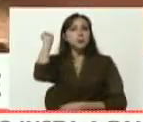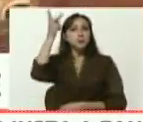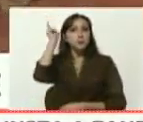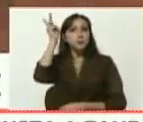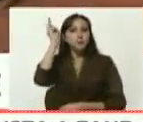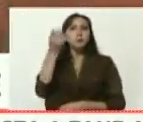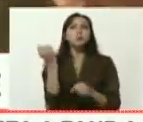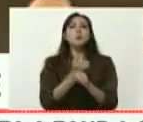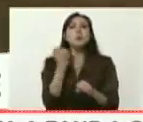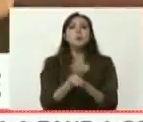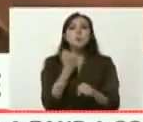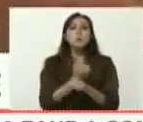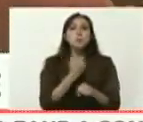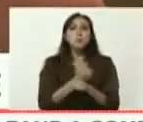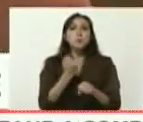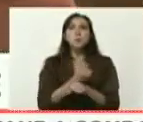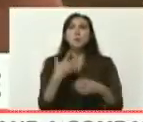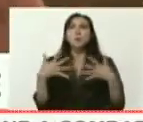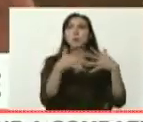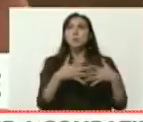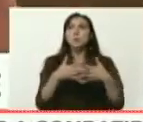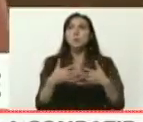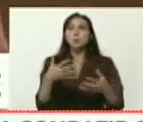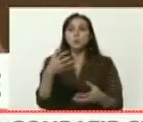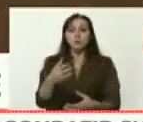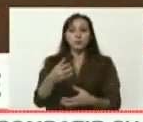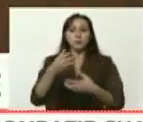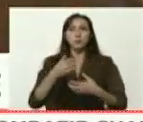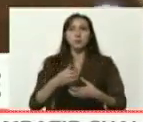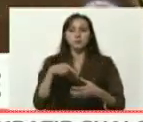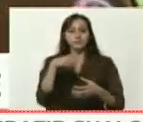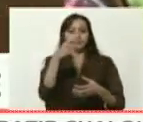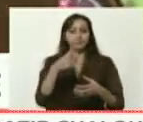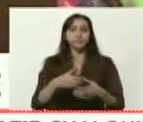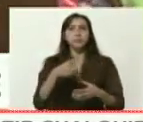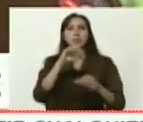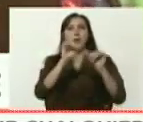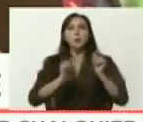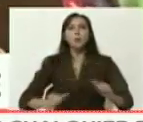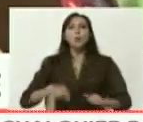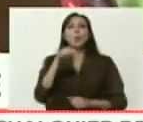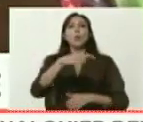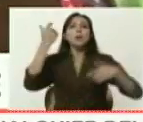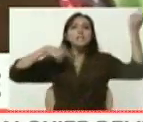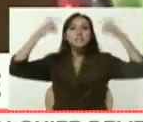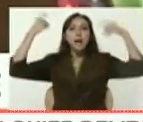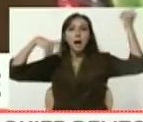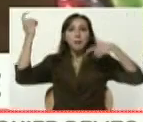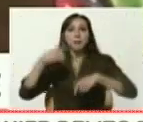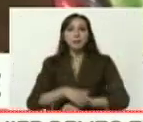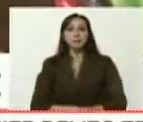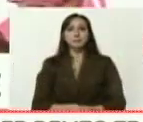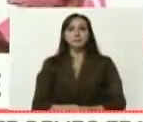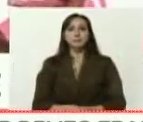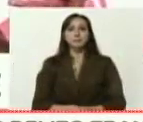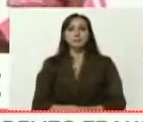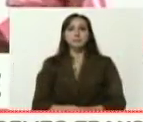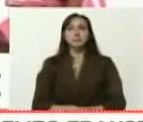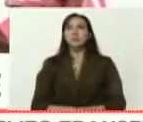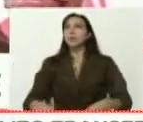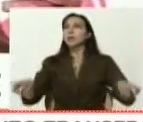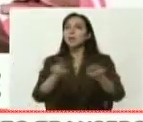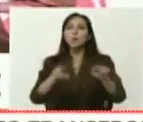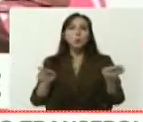Obreros de los Estados Unidos, un Chávez, es igual decir un Jorge